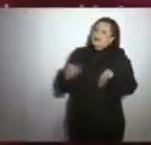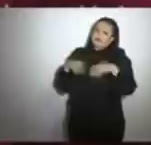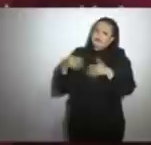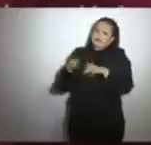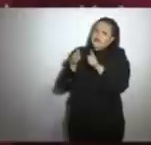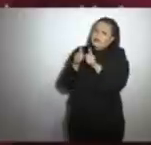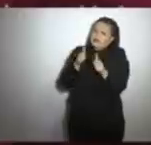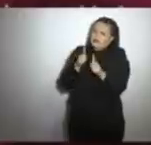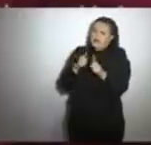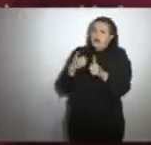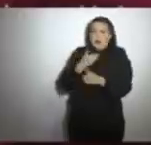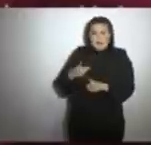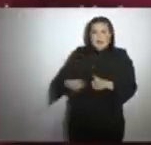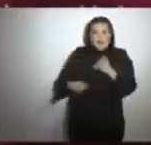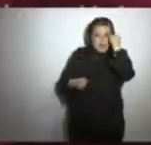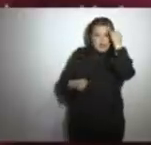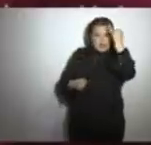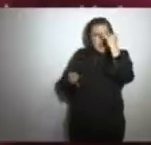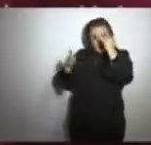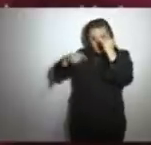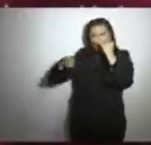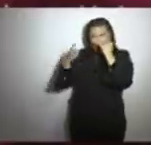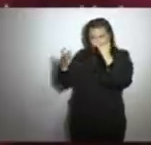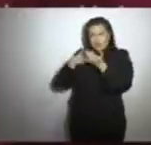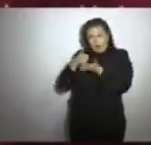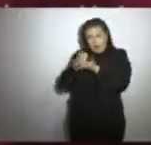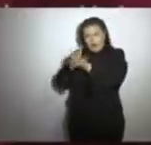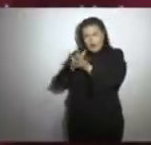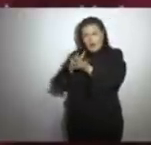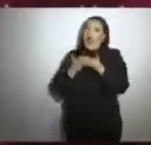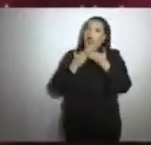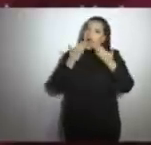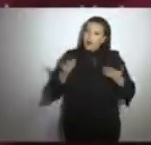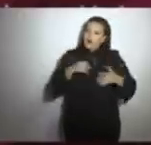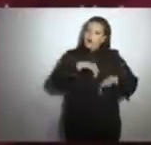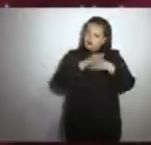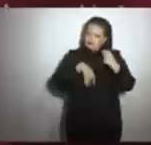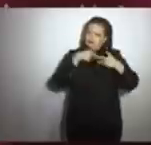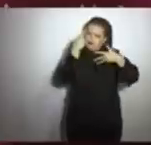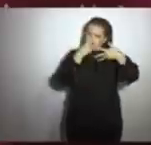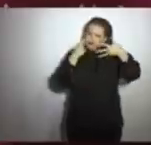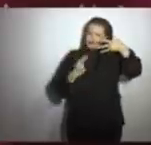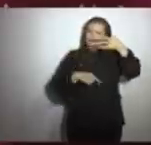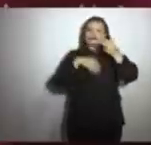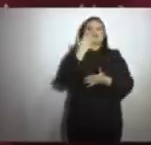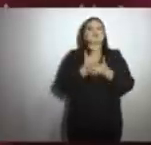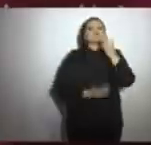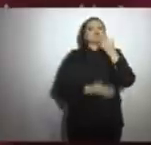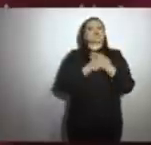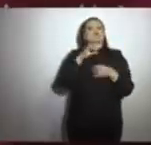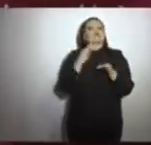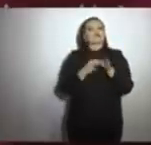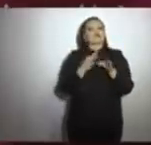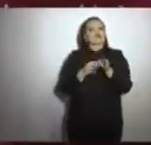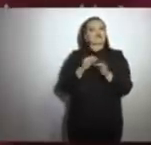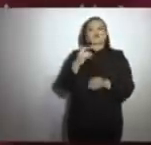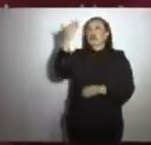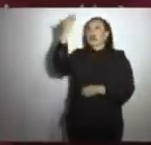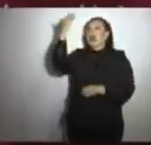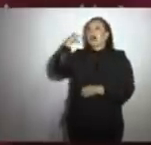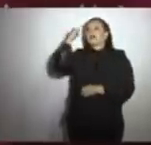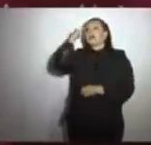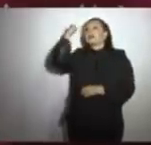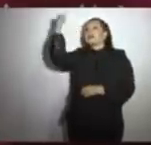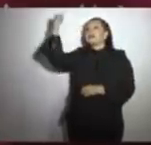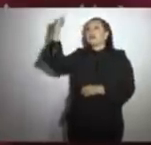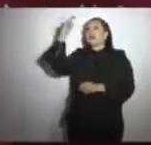hoy estamos haciendo, cumpliendo con esa palabra, haciendo realidad eso que soñamos y por lo que luchamos